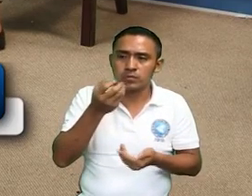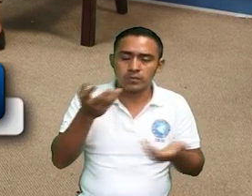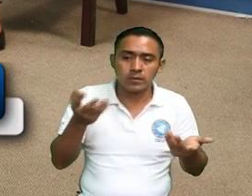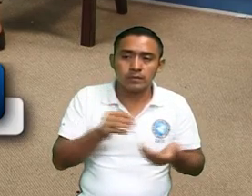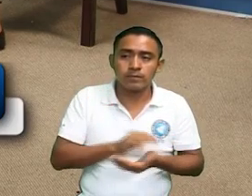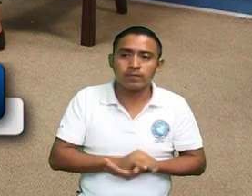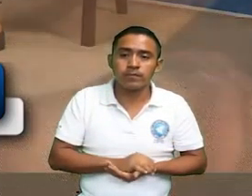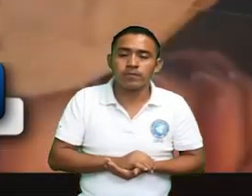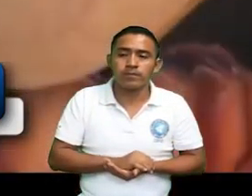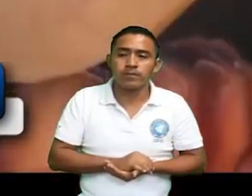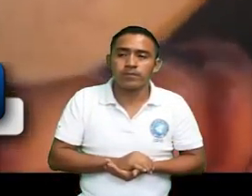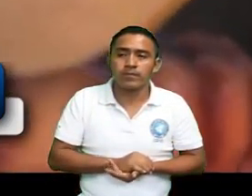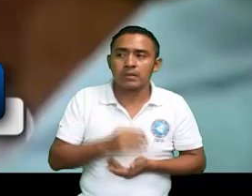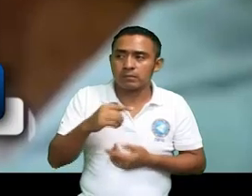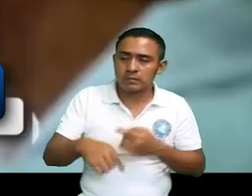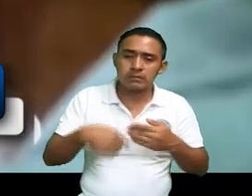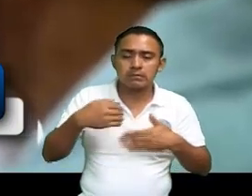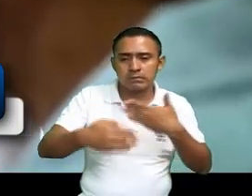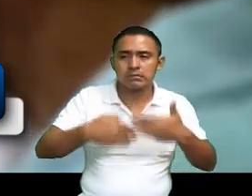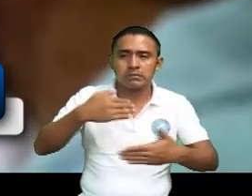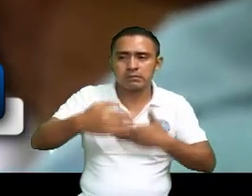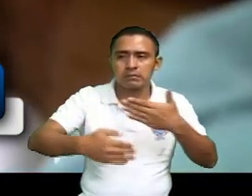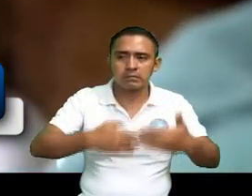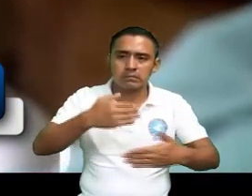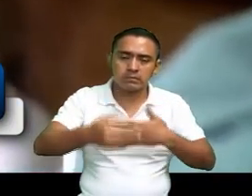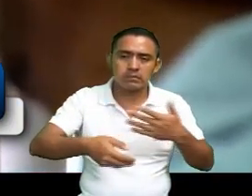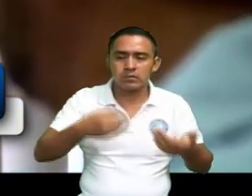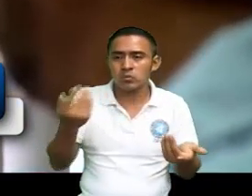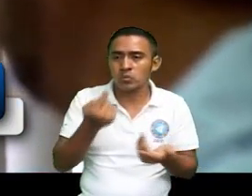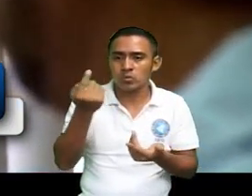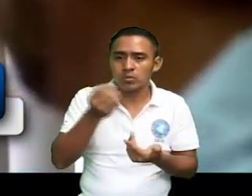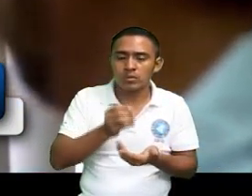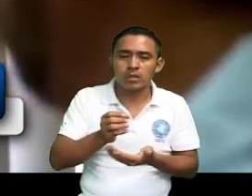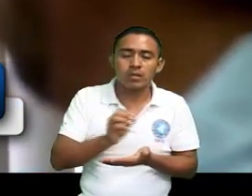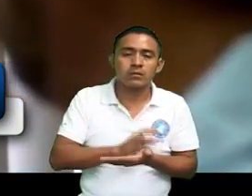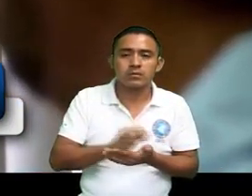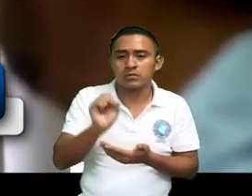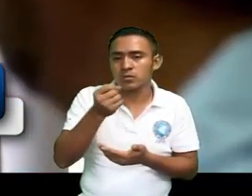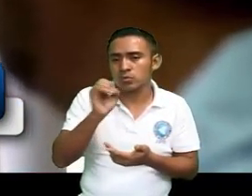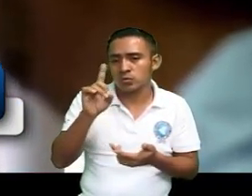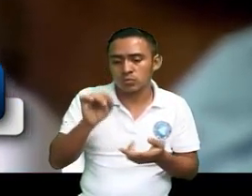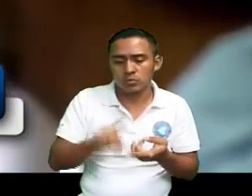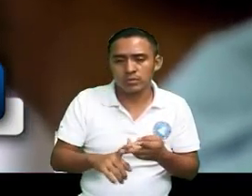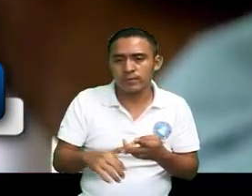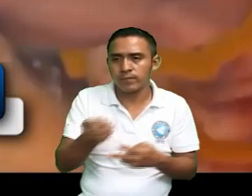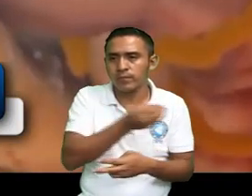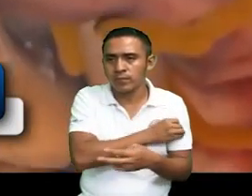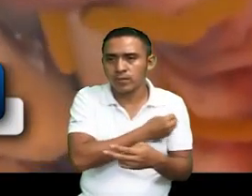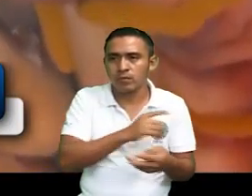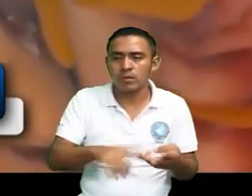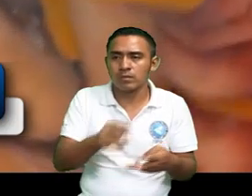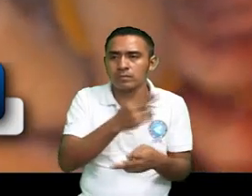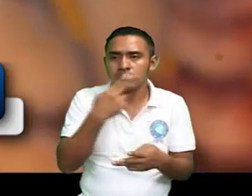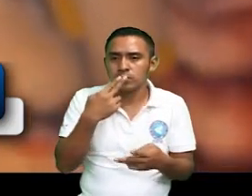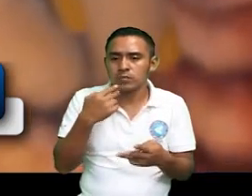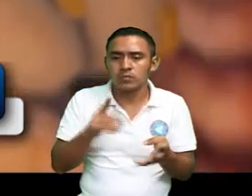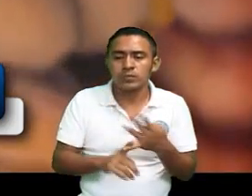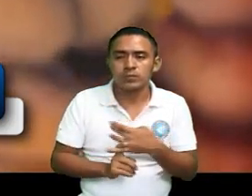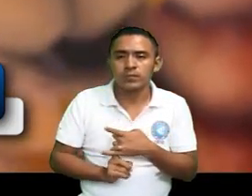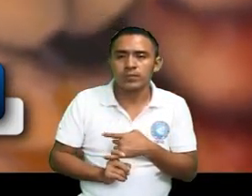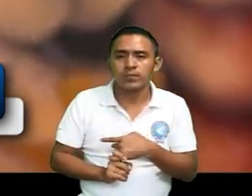que periódicamente estén haciendo uso de la soda, el alcoholismo, el tabaquismo,